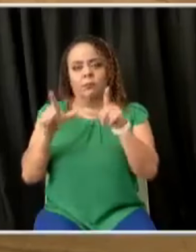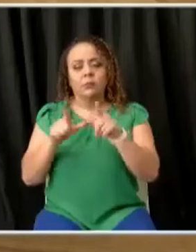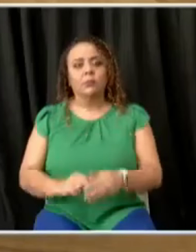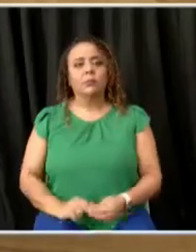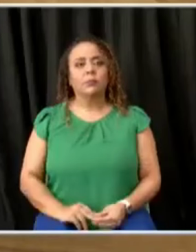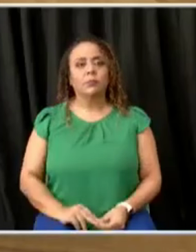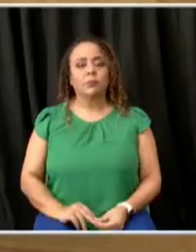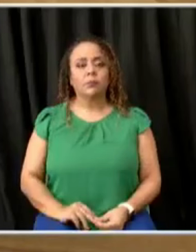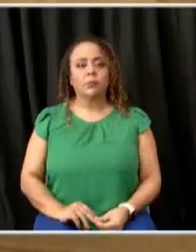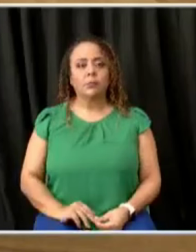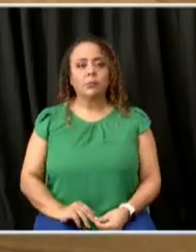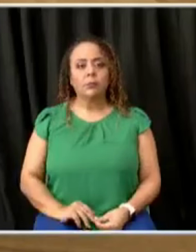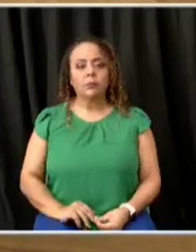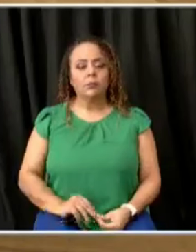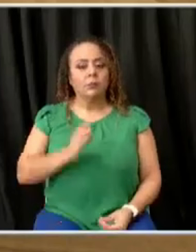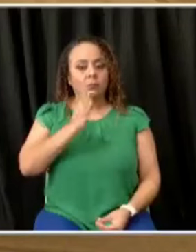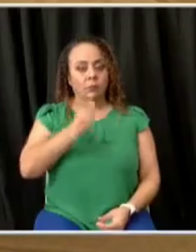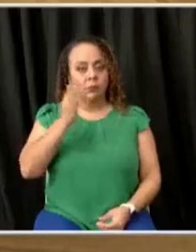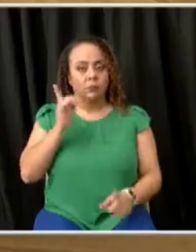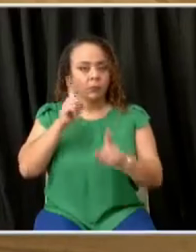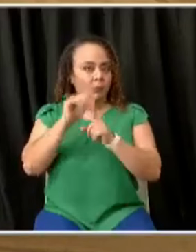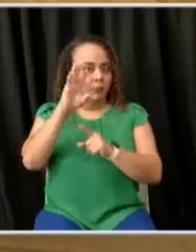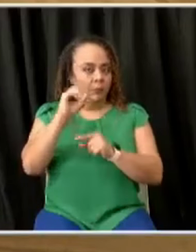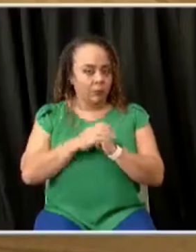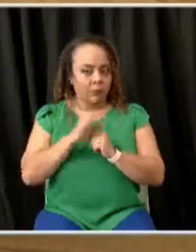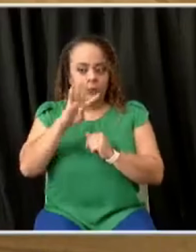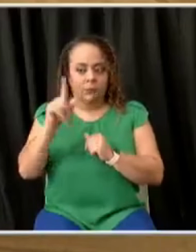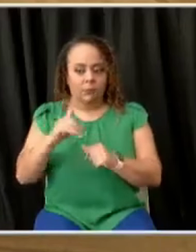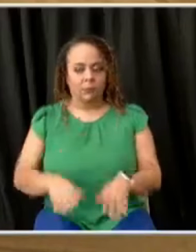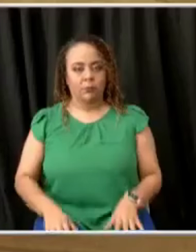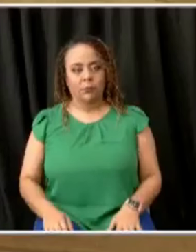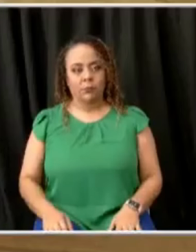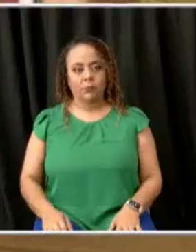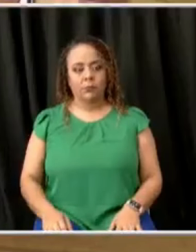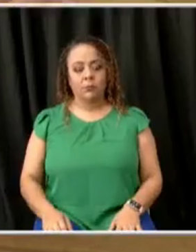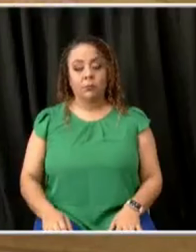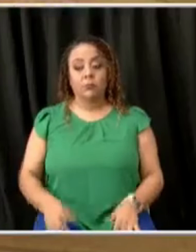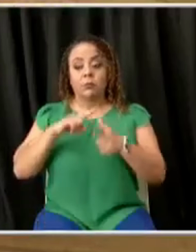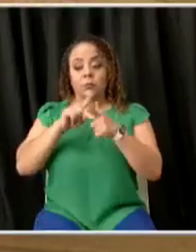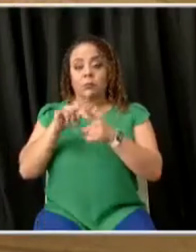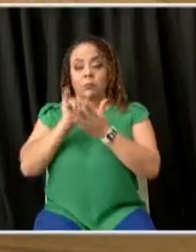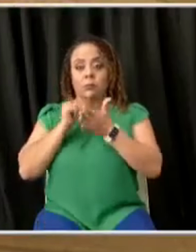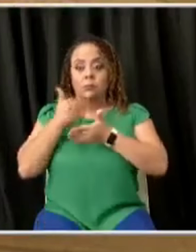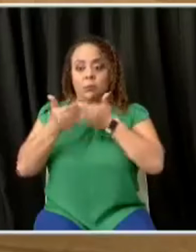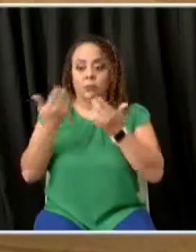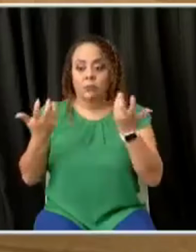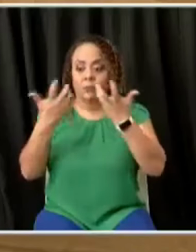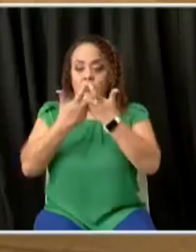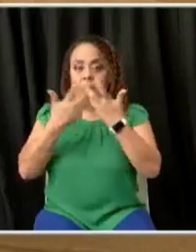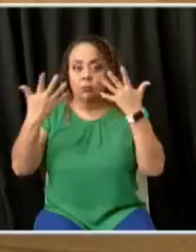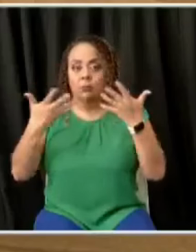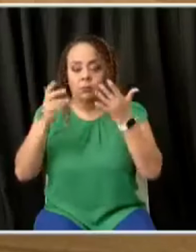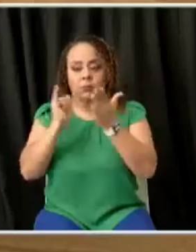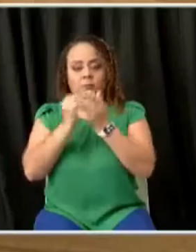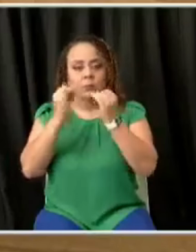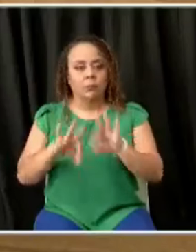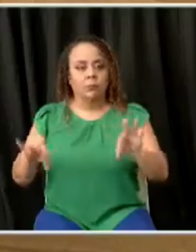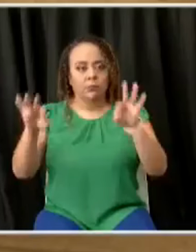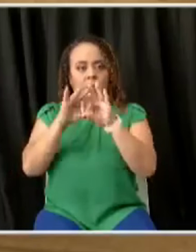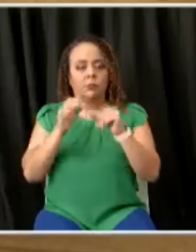circunstancias, en la zona sur han estado hasta 40, 41, ¿verdad? Entonces, sí, ese proceso de aclimatación que usted nos habla es súper